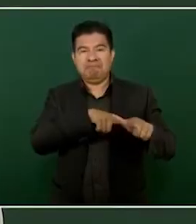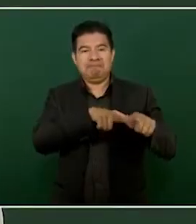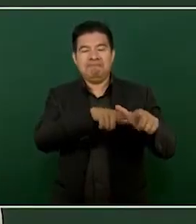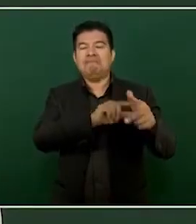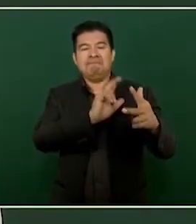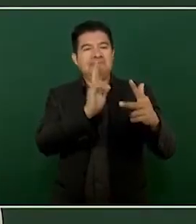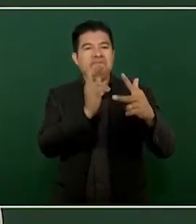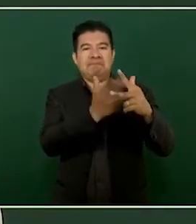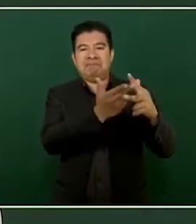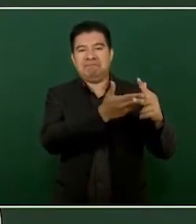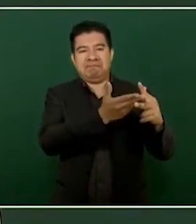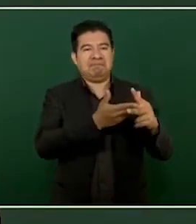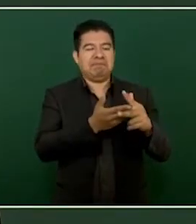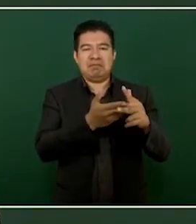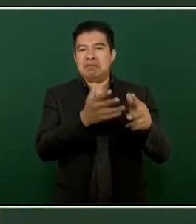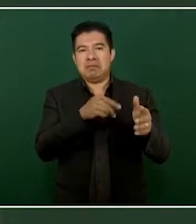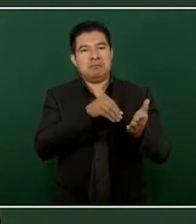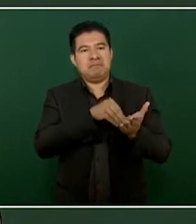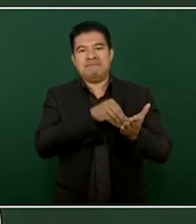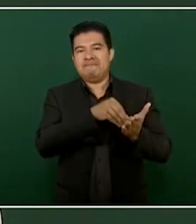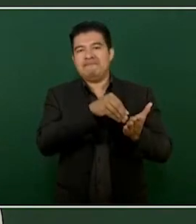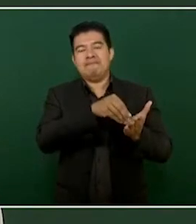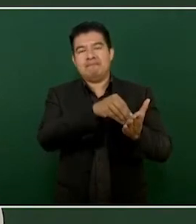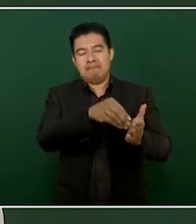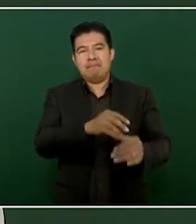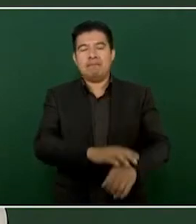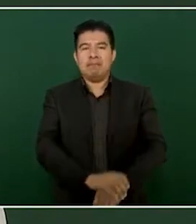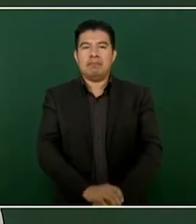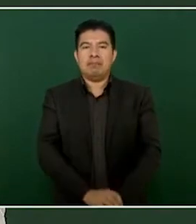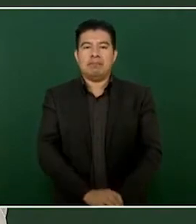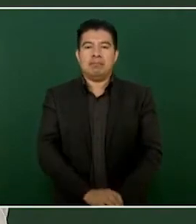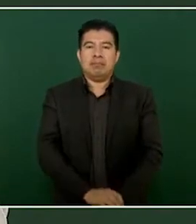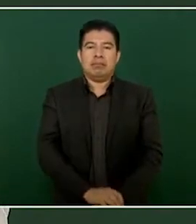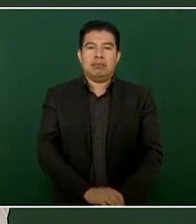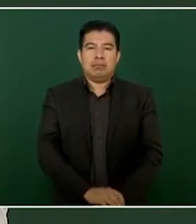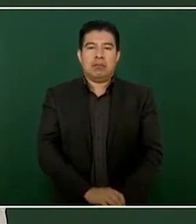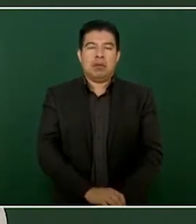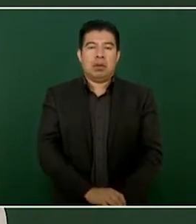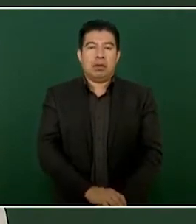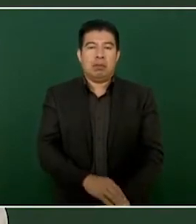homicidios en el país. Ya vamos